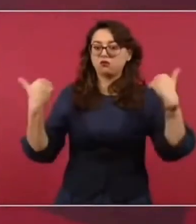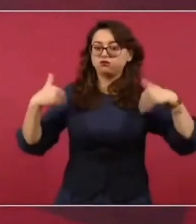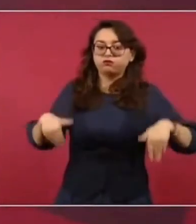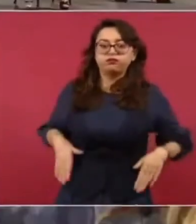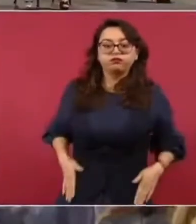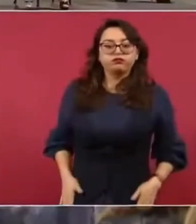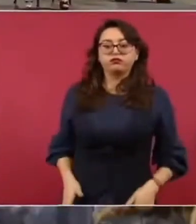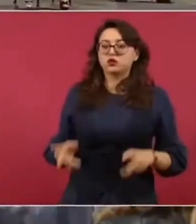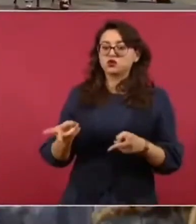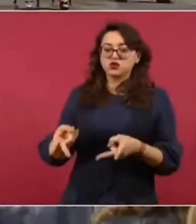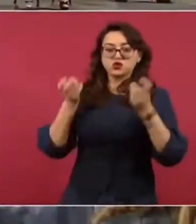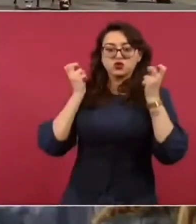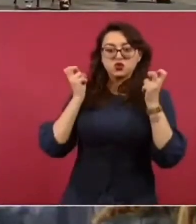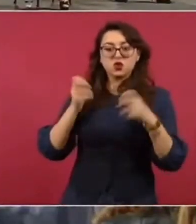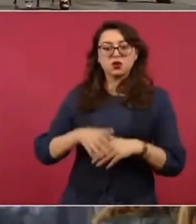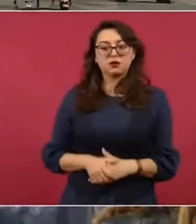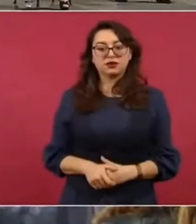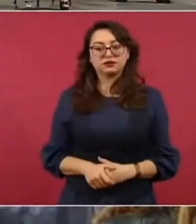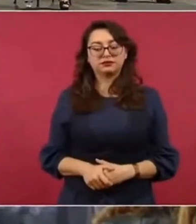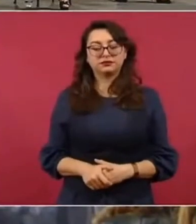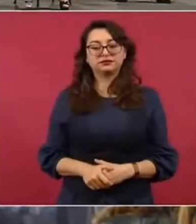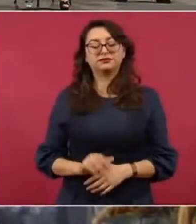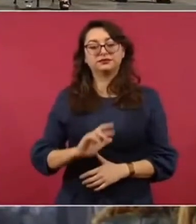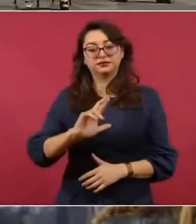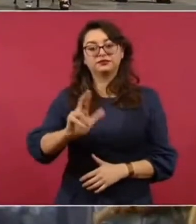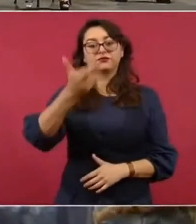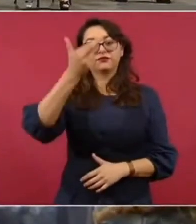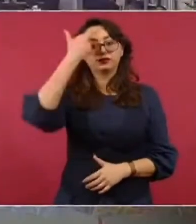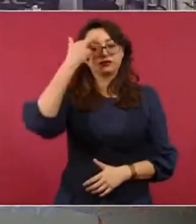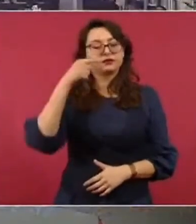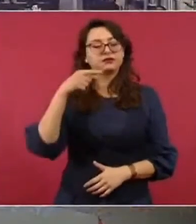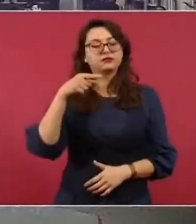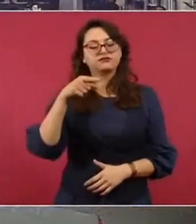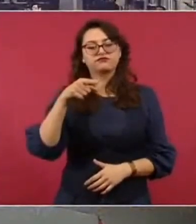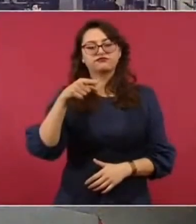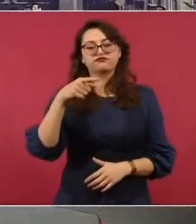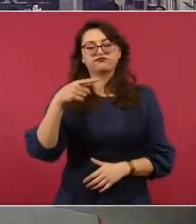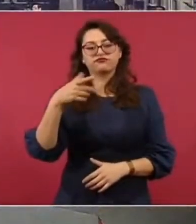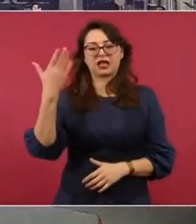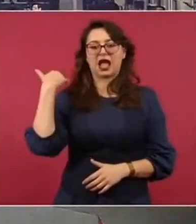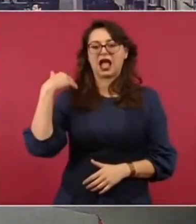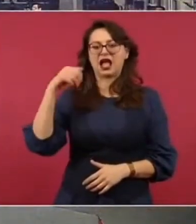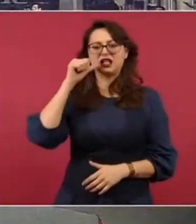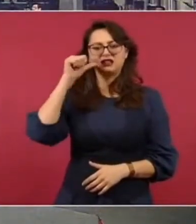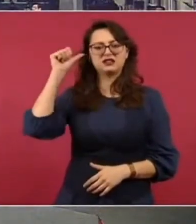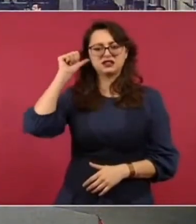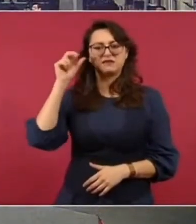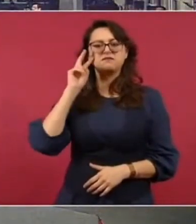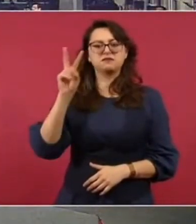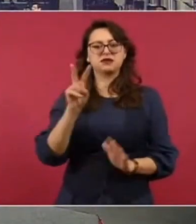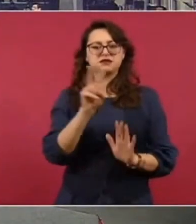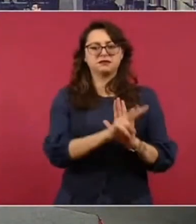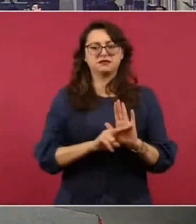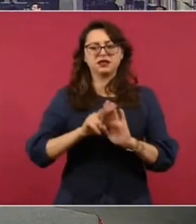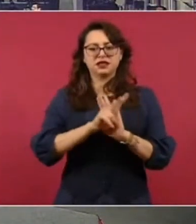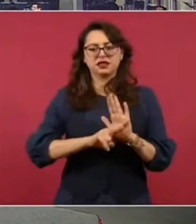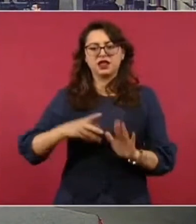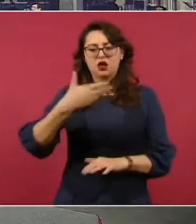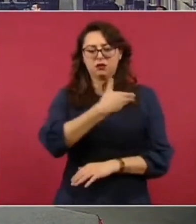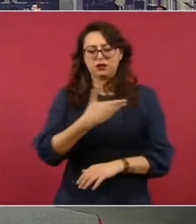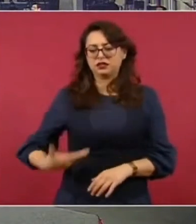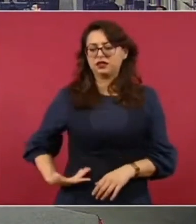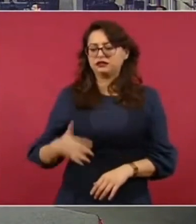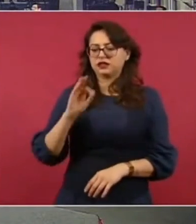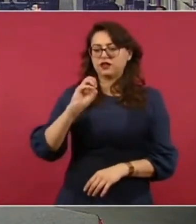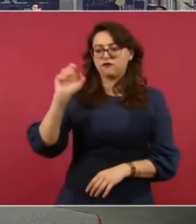del presidente Fox antes de entrar. No sé si lo vieron ustedes. A ver si está. Fíjense lo que él